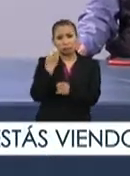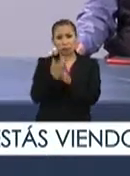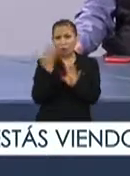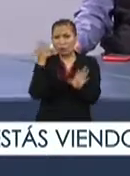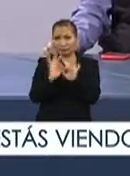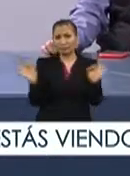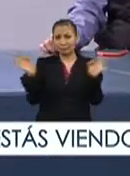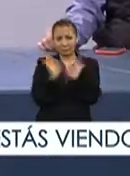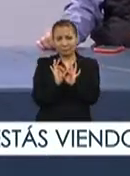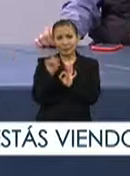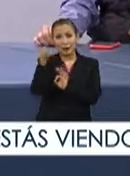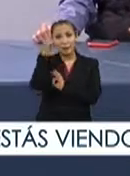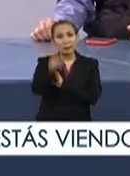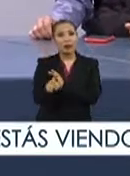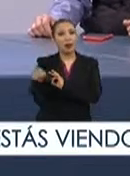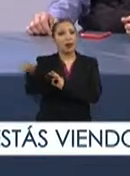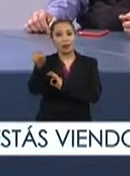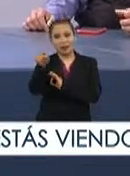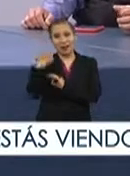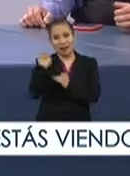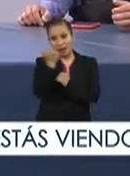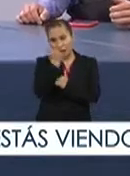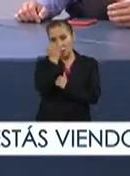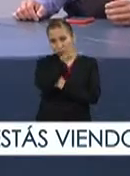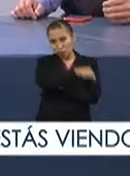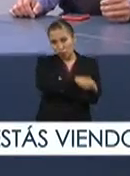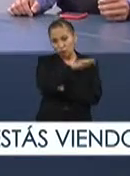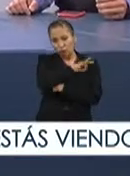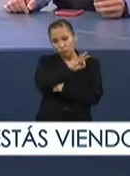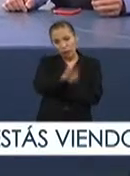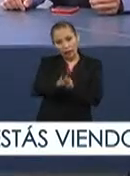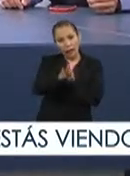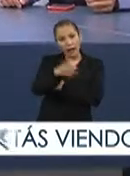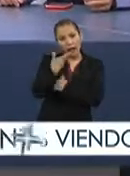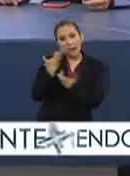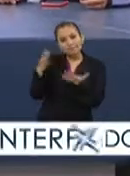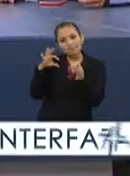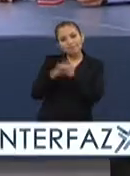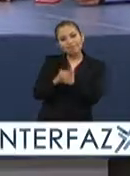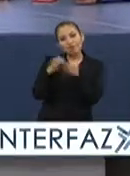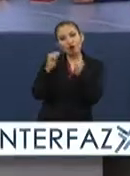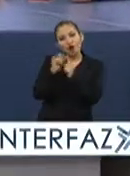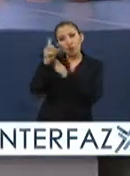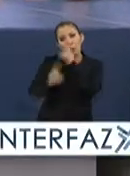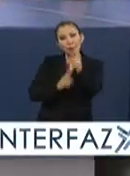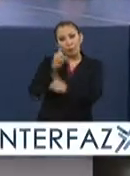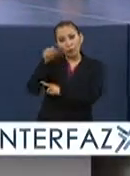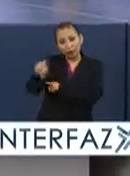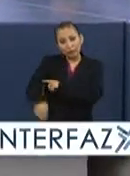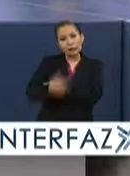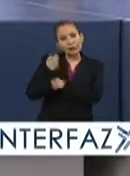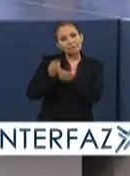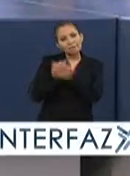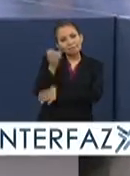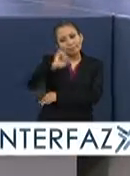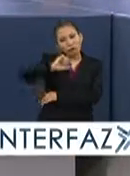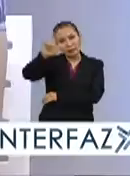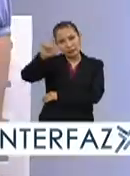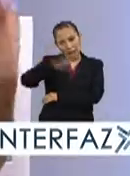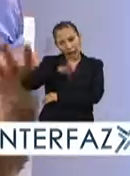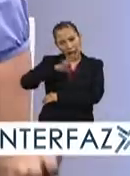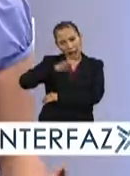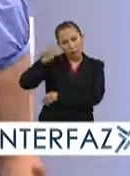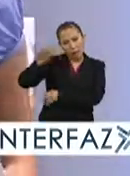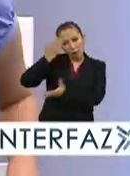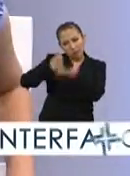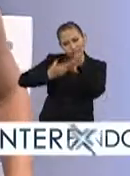muy importante para que los estudiantes puedan vincularse con el deporte, con las salidas profesionales que tiene,